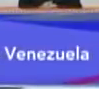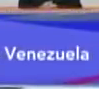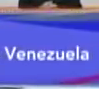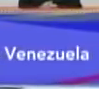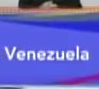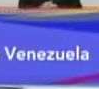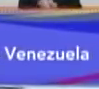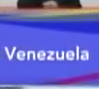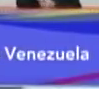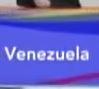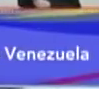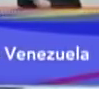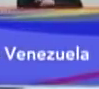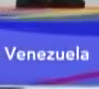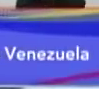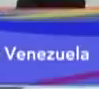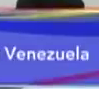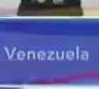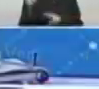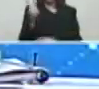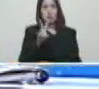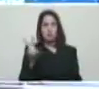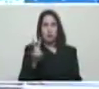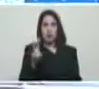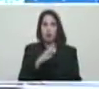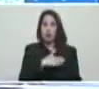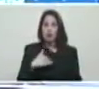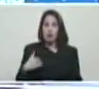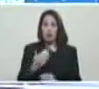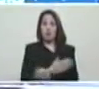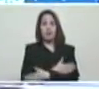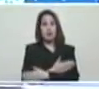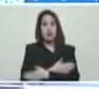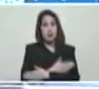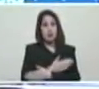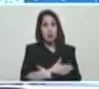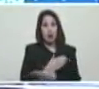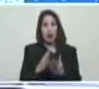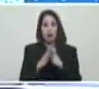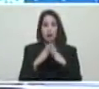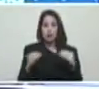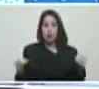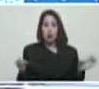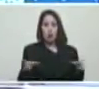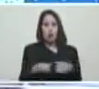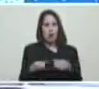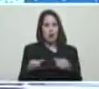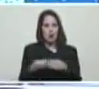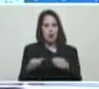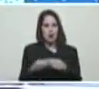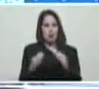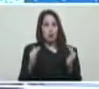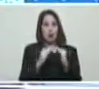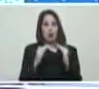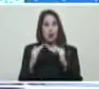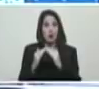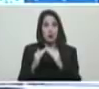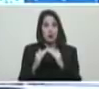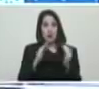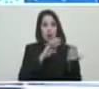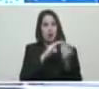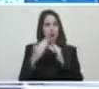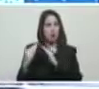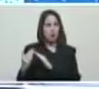El Congreso de viviend venezolanos Quiero felicitar a todo el equipo de vivienda de comuna al